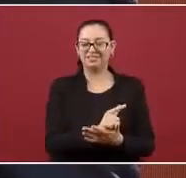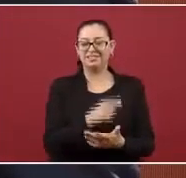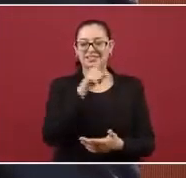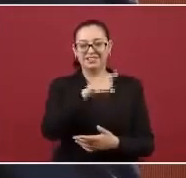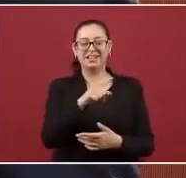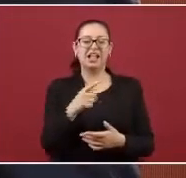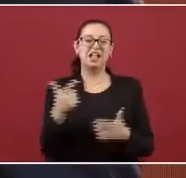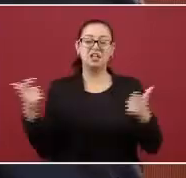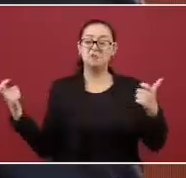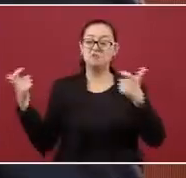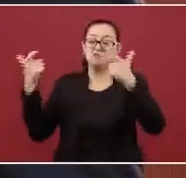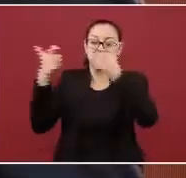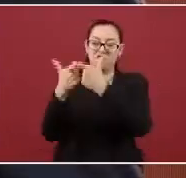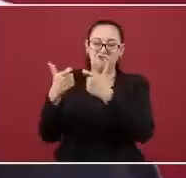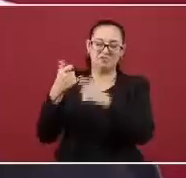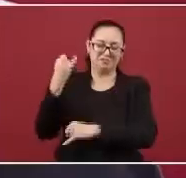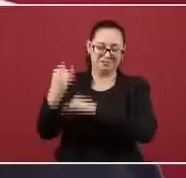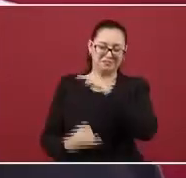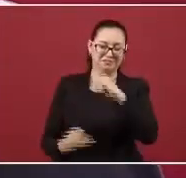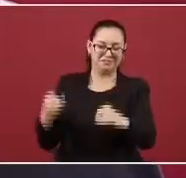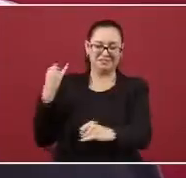Monetario Internacional en ese entonces